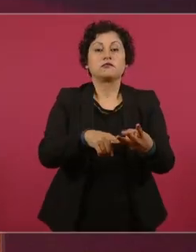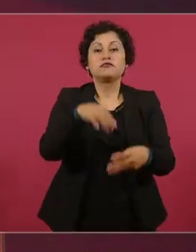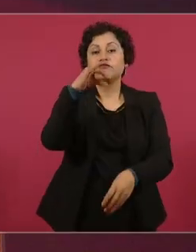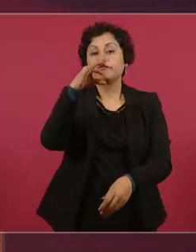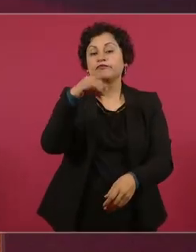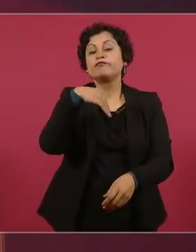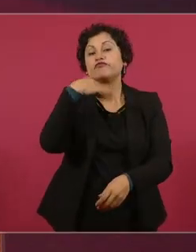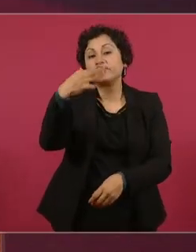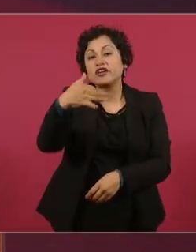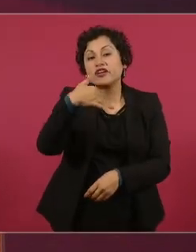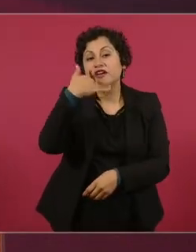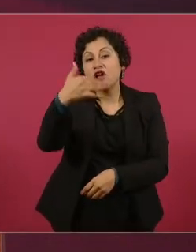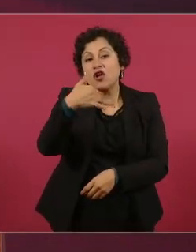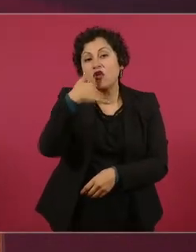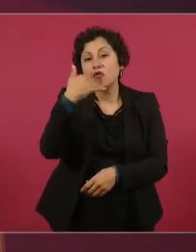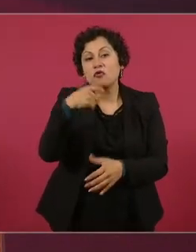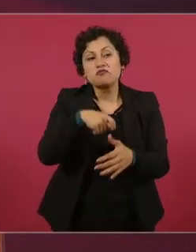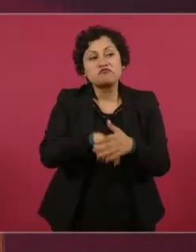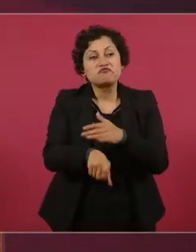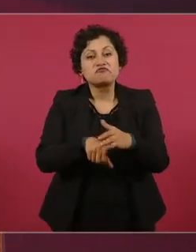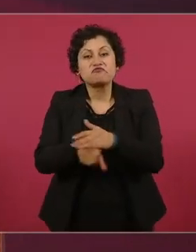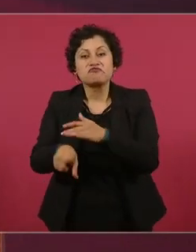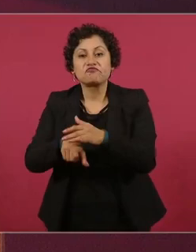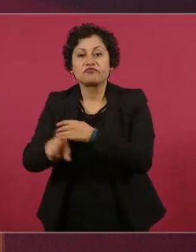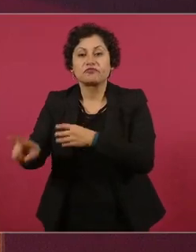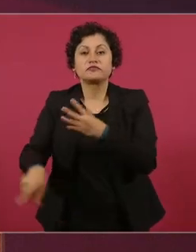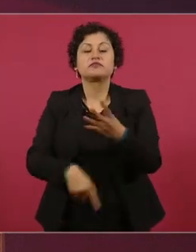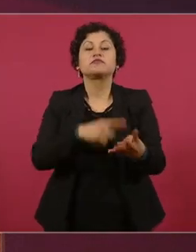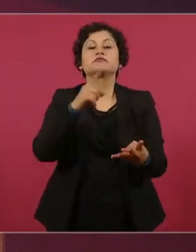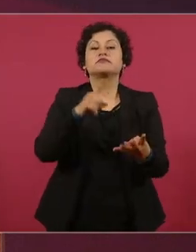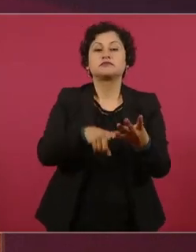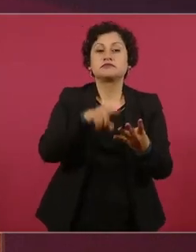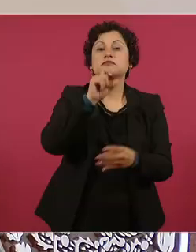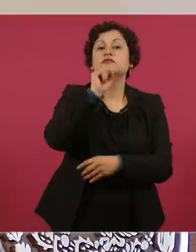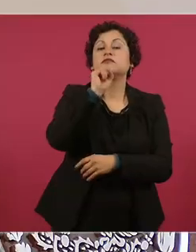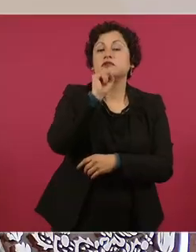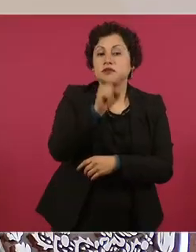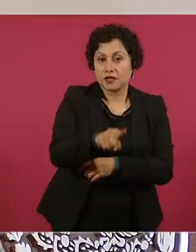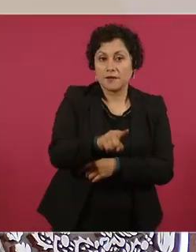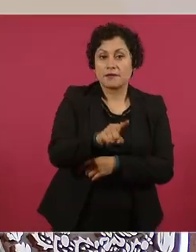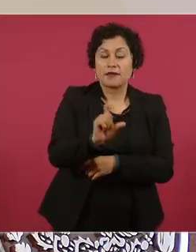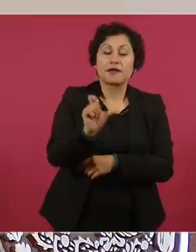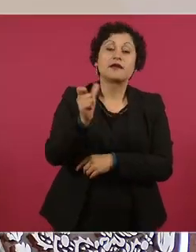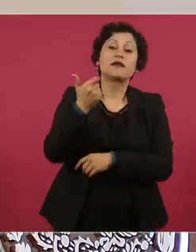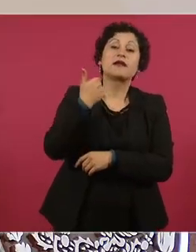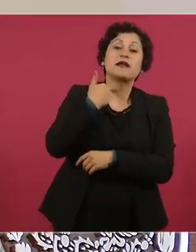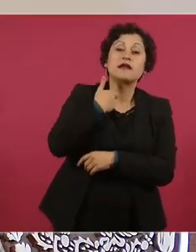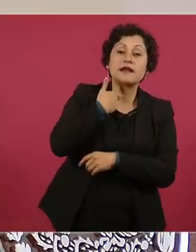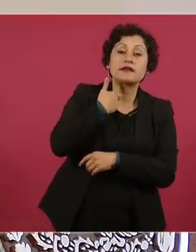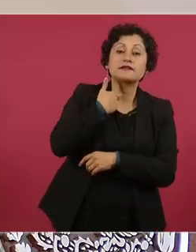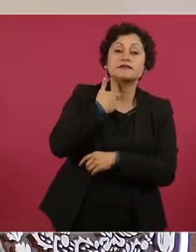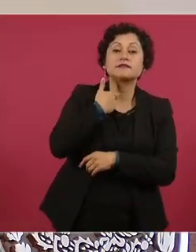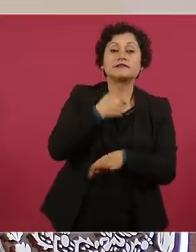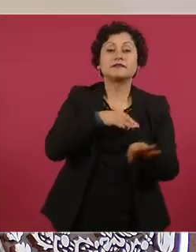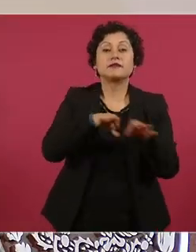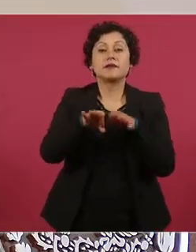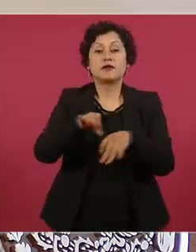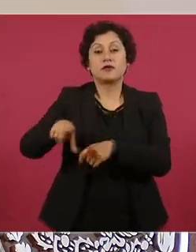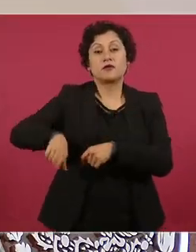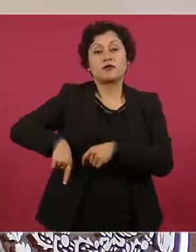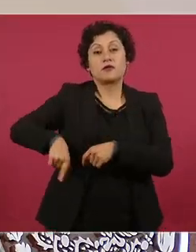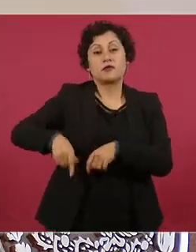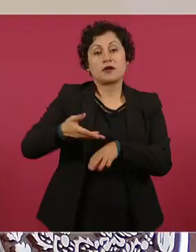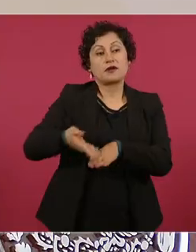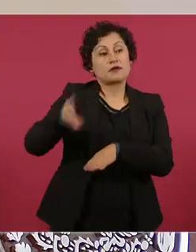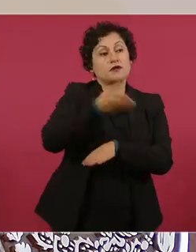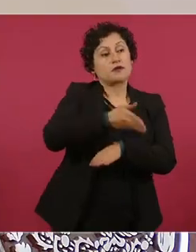involucramiento de autoridades, de ex servidores públicos que habían sido